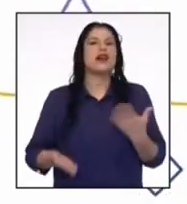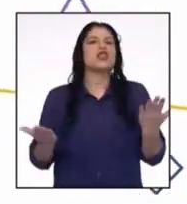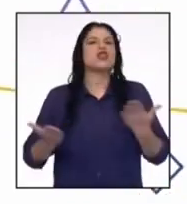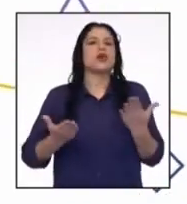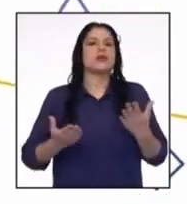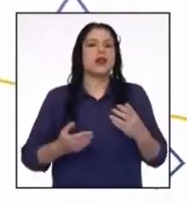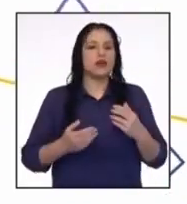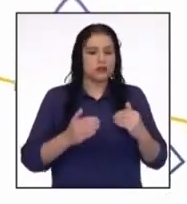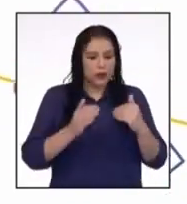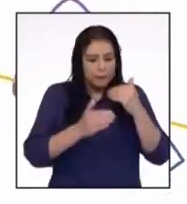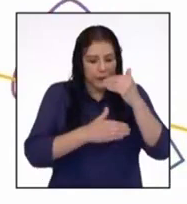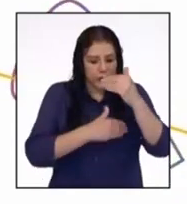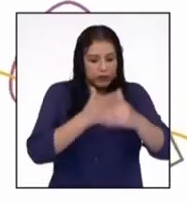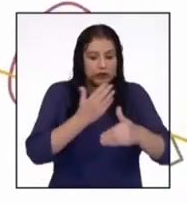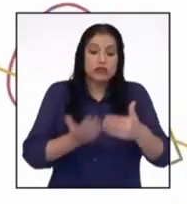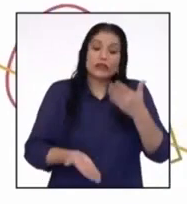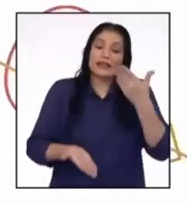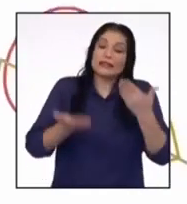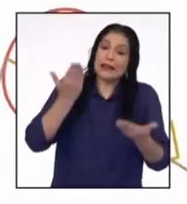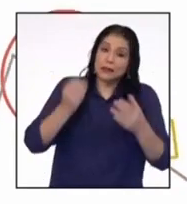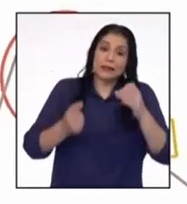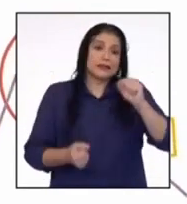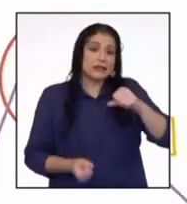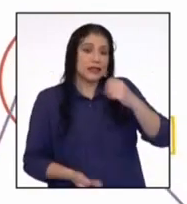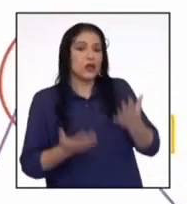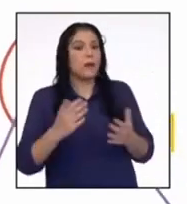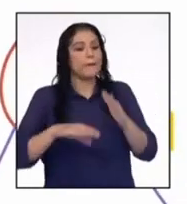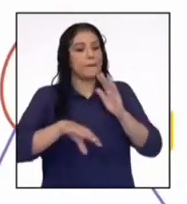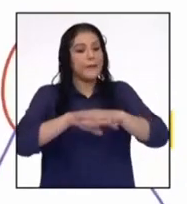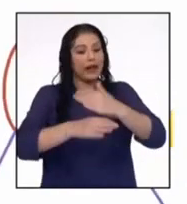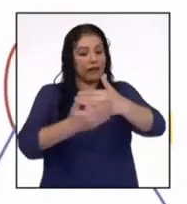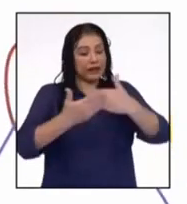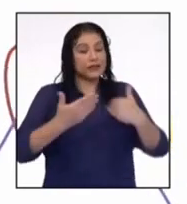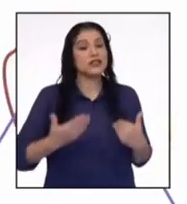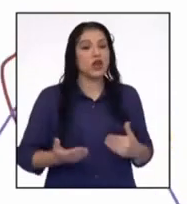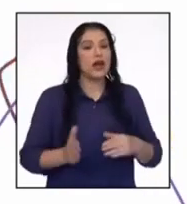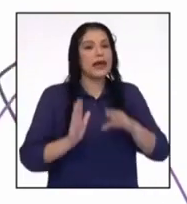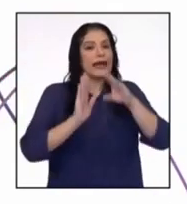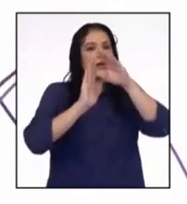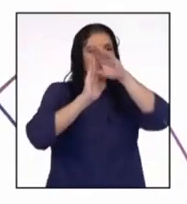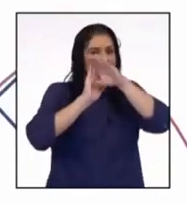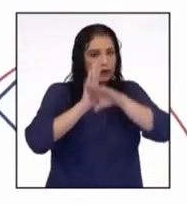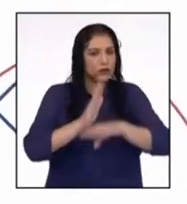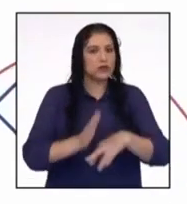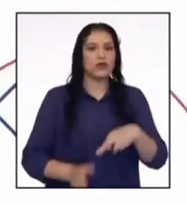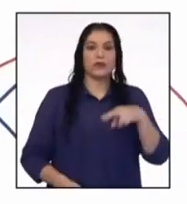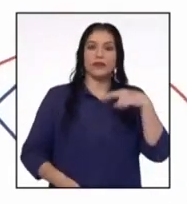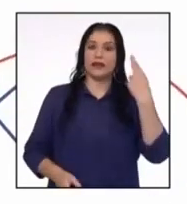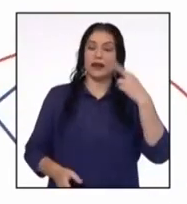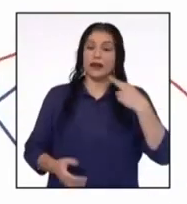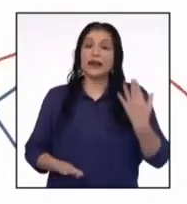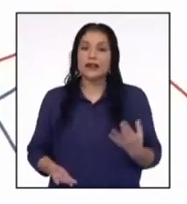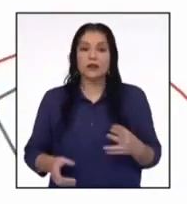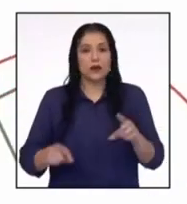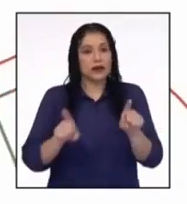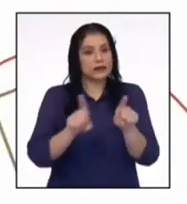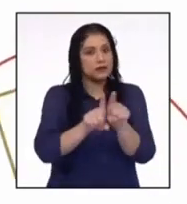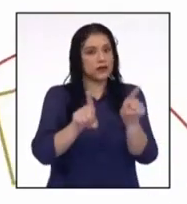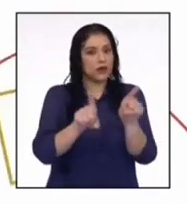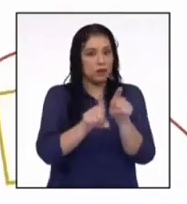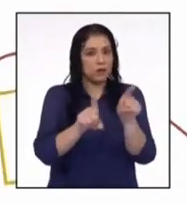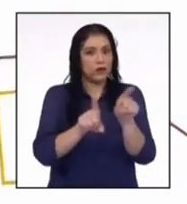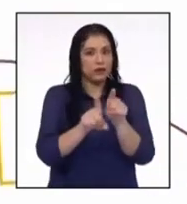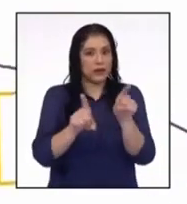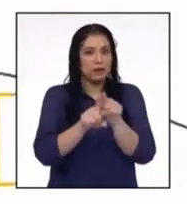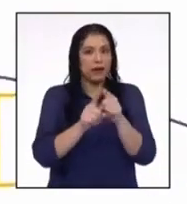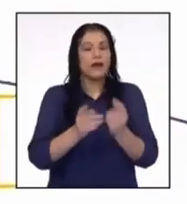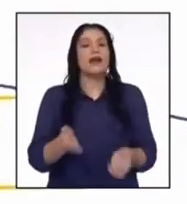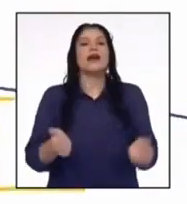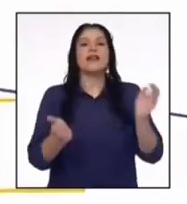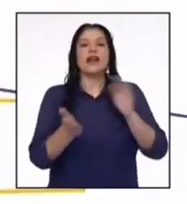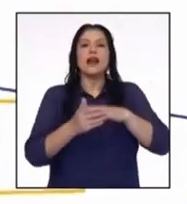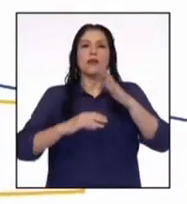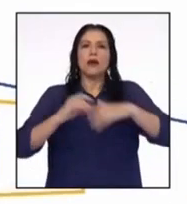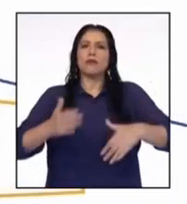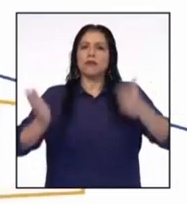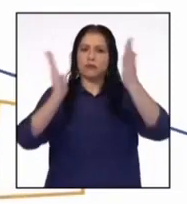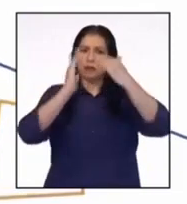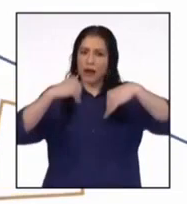los procesos de estimación, prevención y reducción del riesgo, así como de